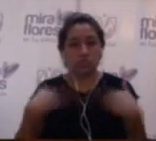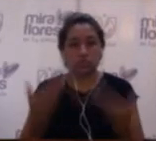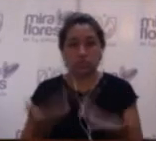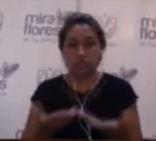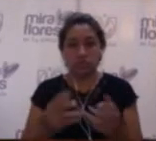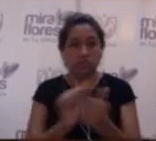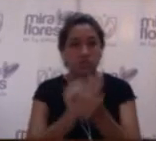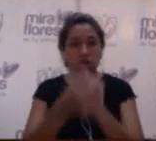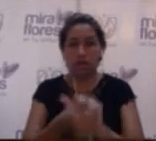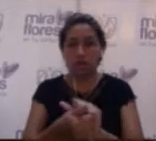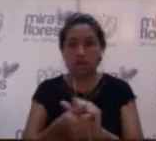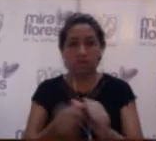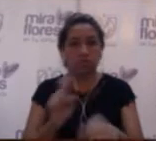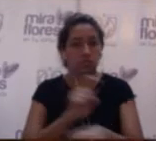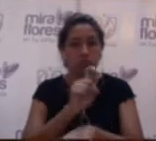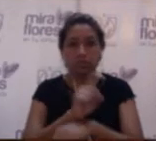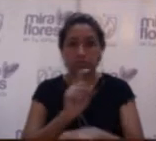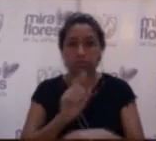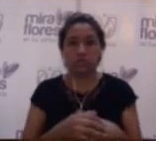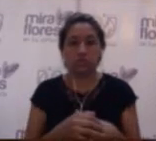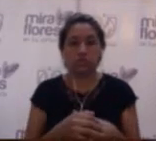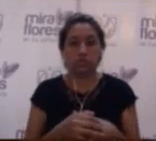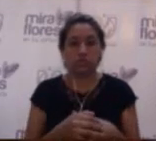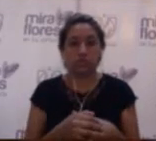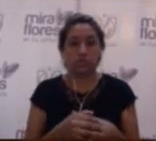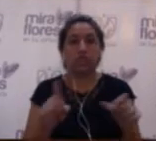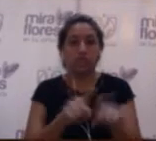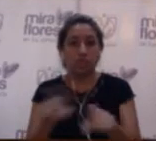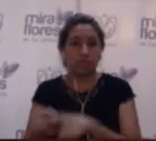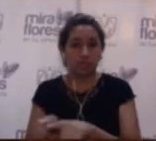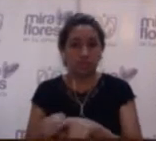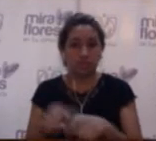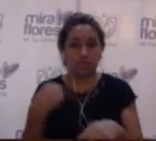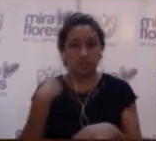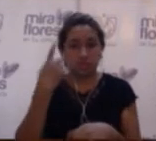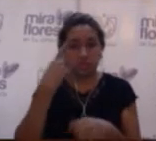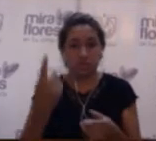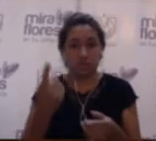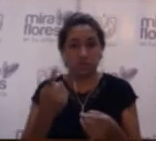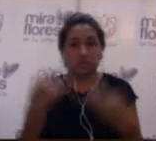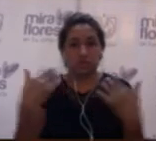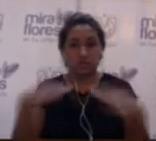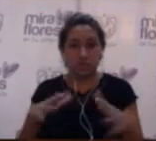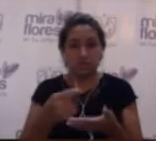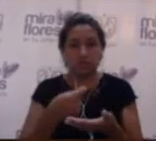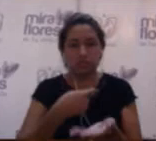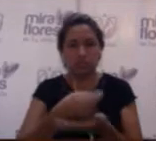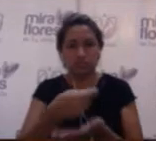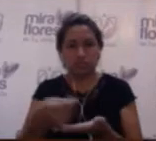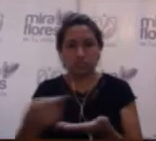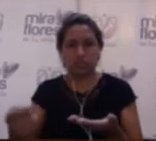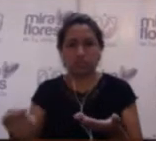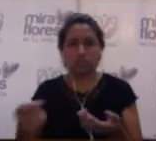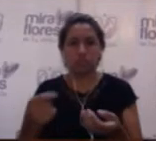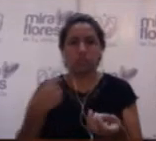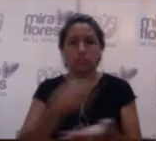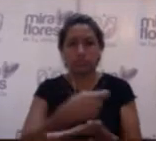un tema de educación. Es más, se repartieron 244